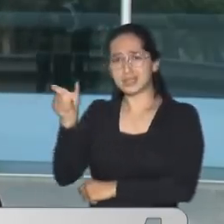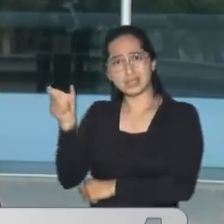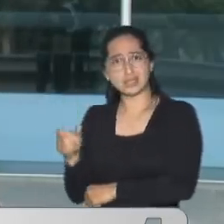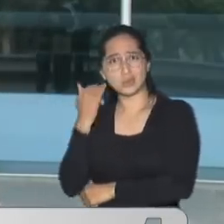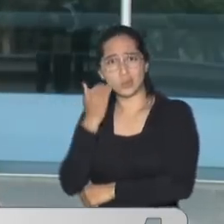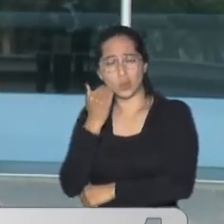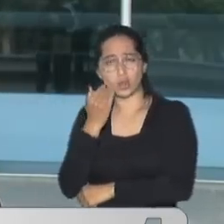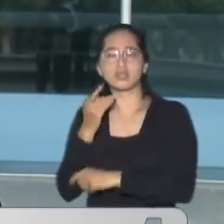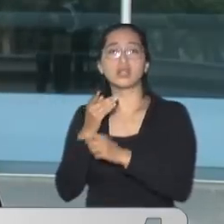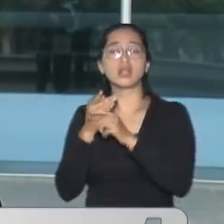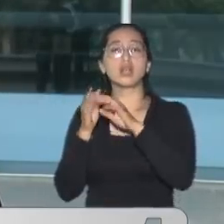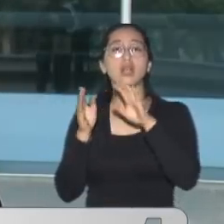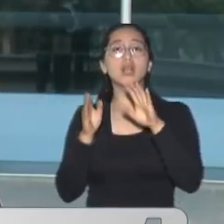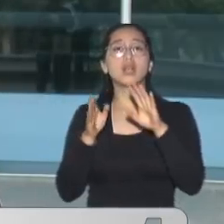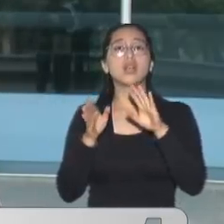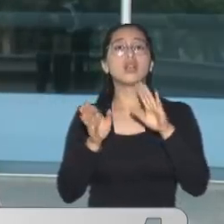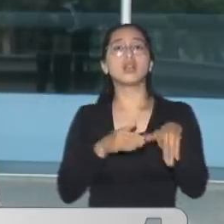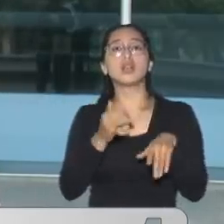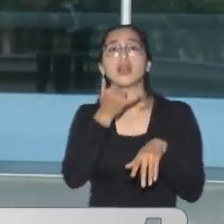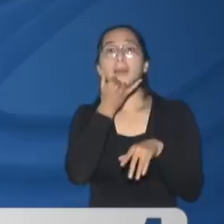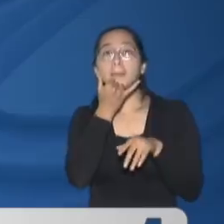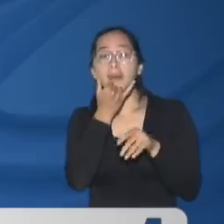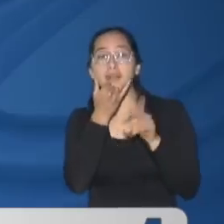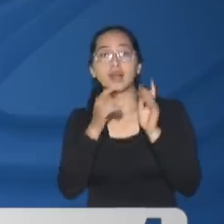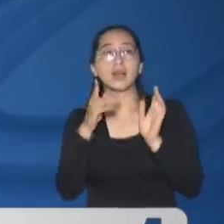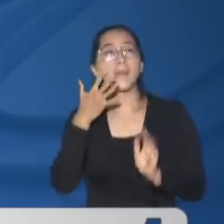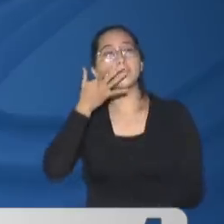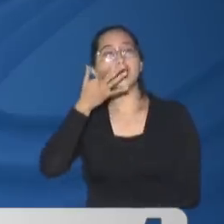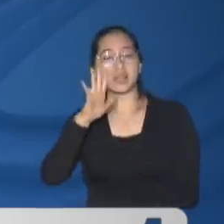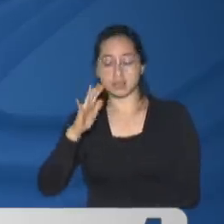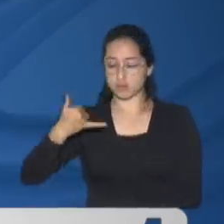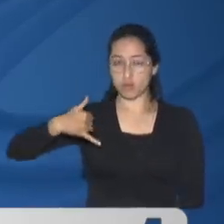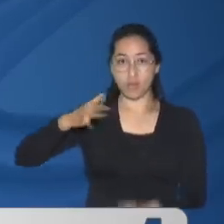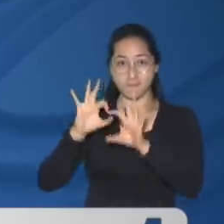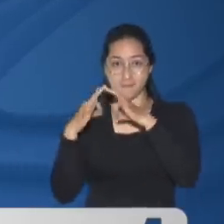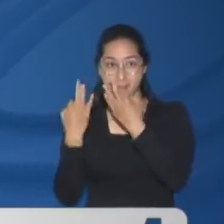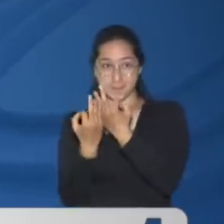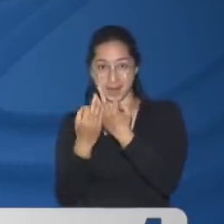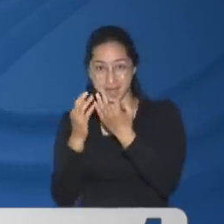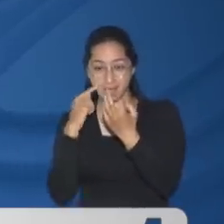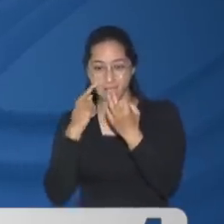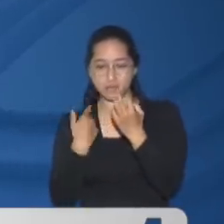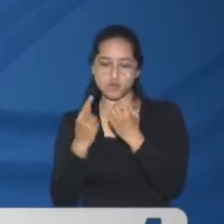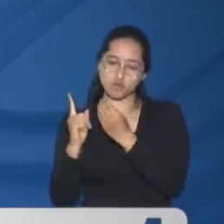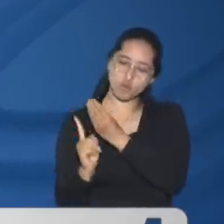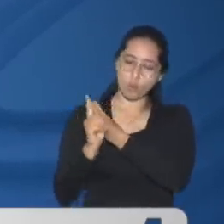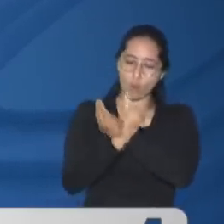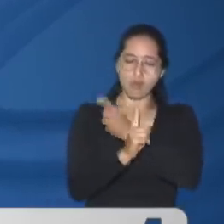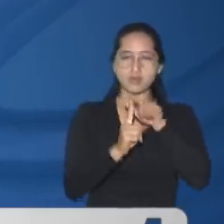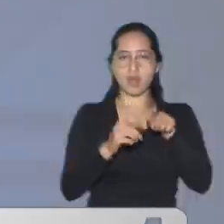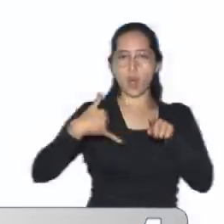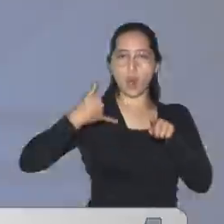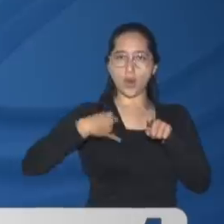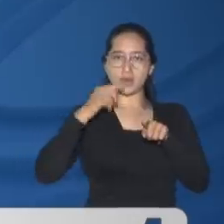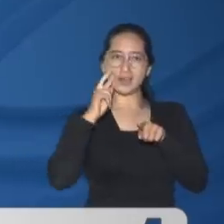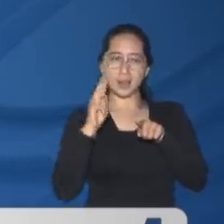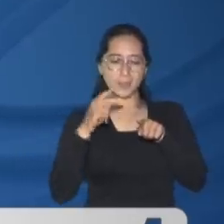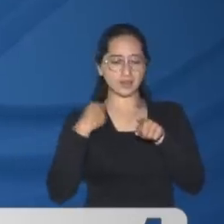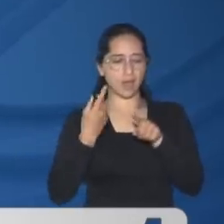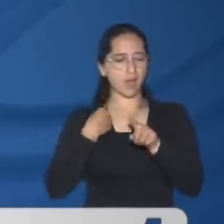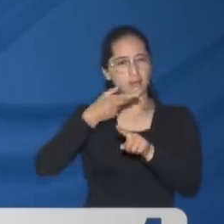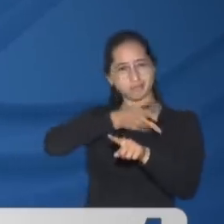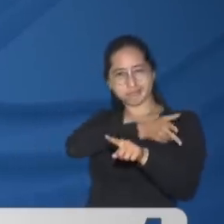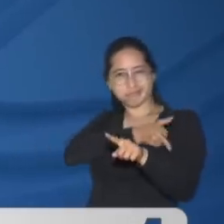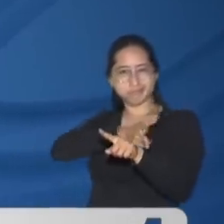un uniformado de la policía lo asesinó. En el video se observa a Gilbert Cardona Alos cuando es perseguido por patrullero